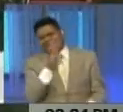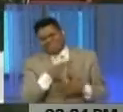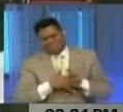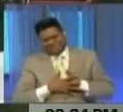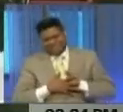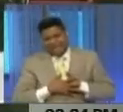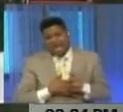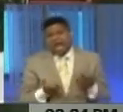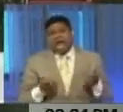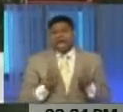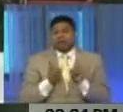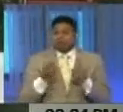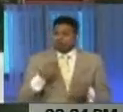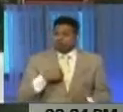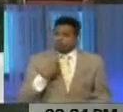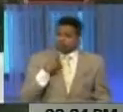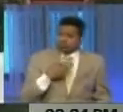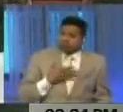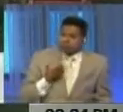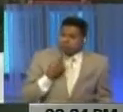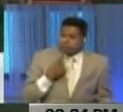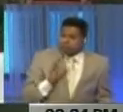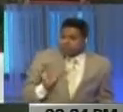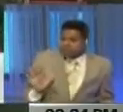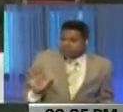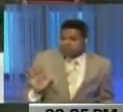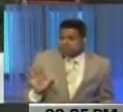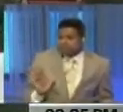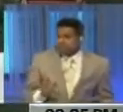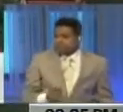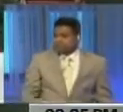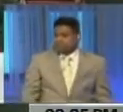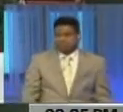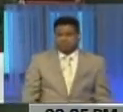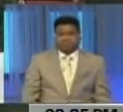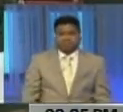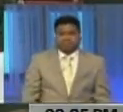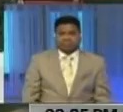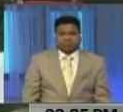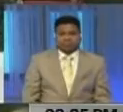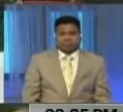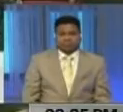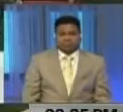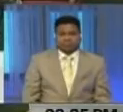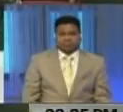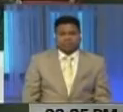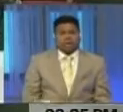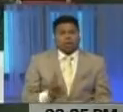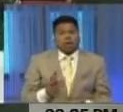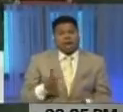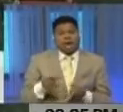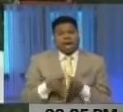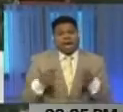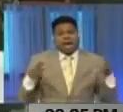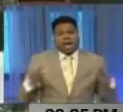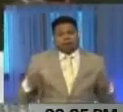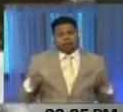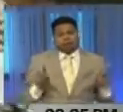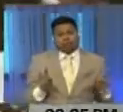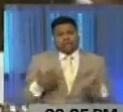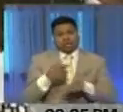Quizás es la autocrítica que yo me haría y nos haría. Es una gran oportunidad,